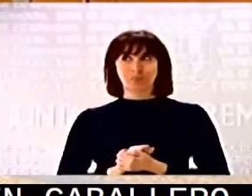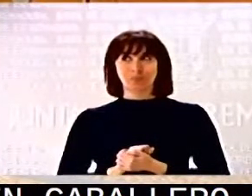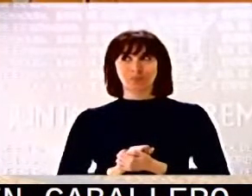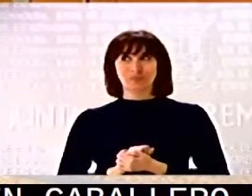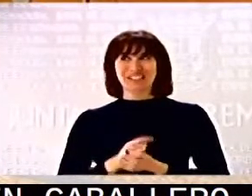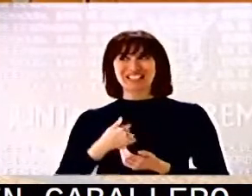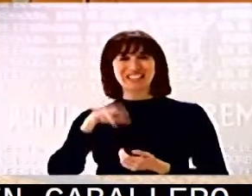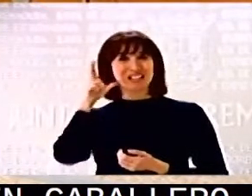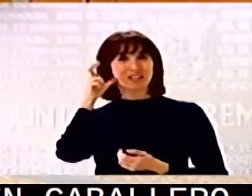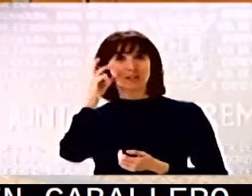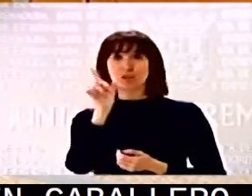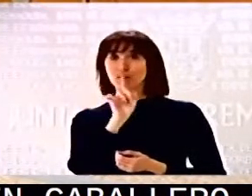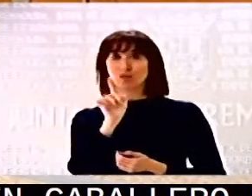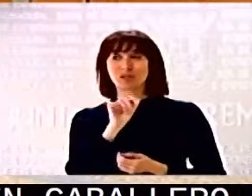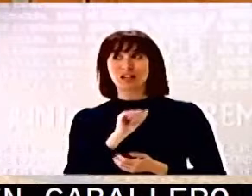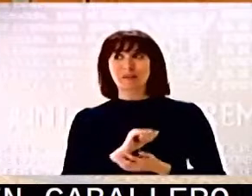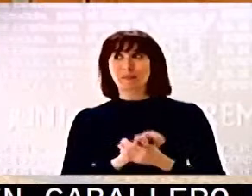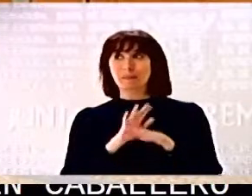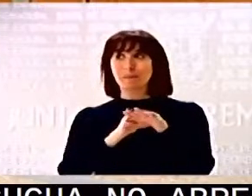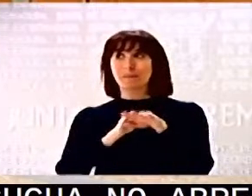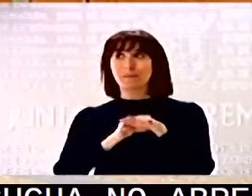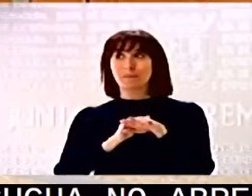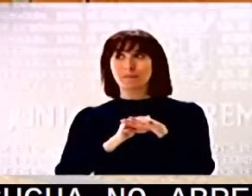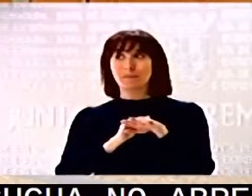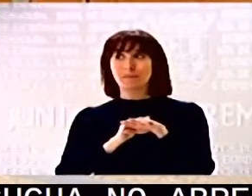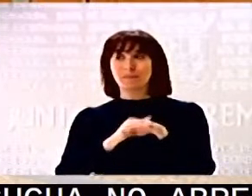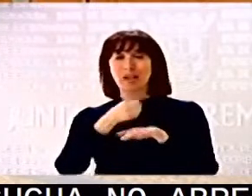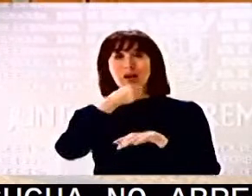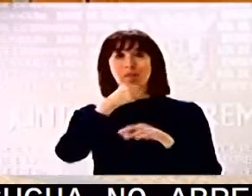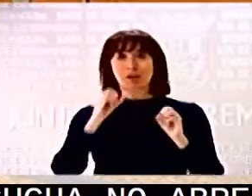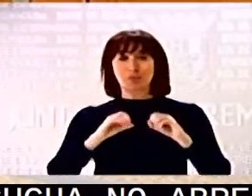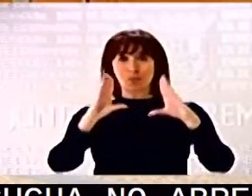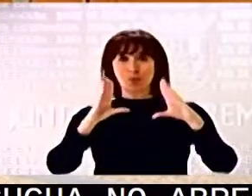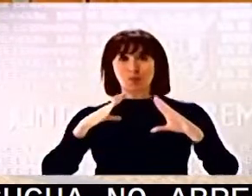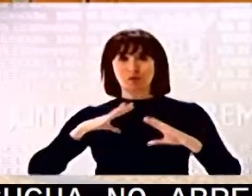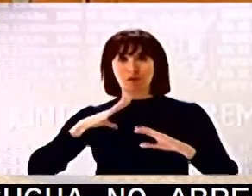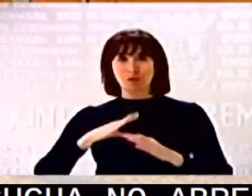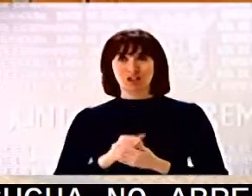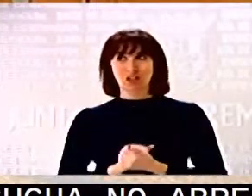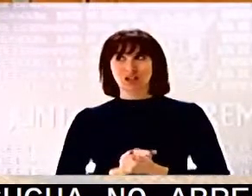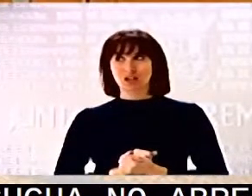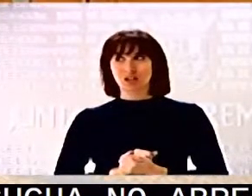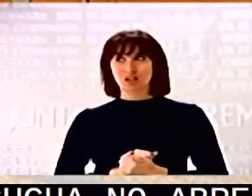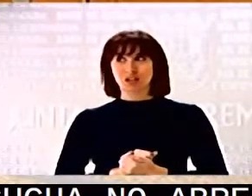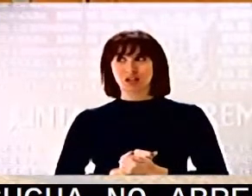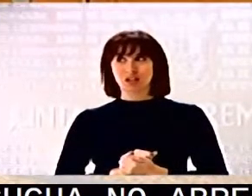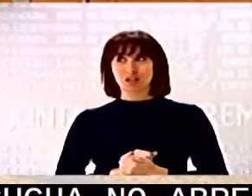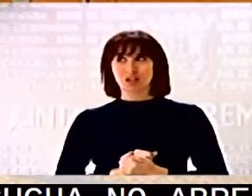No se escucha, ¿no? Abre el micro, por favor. Ábrele el micro.